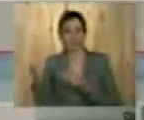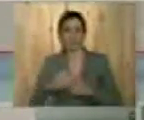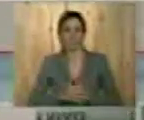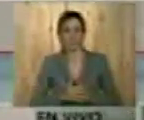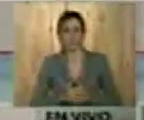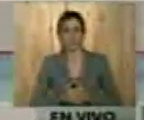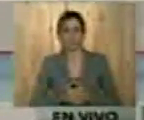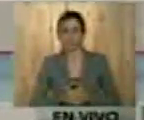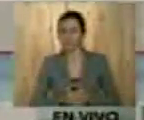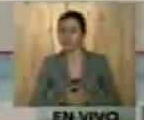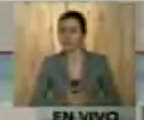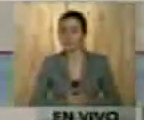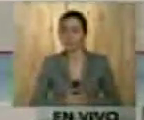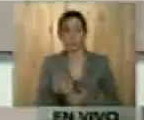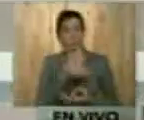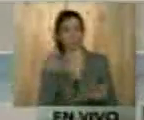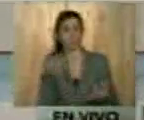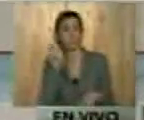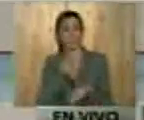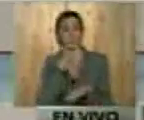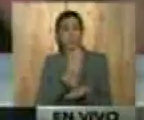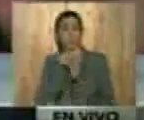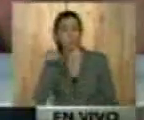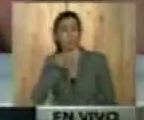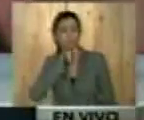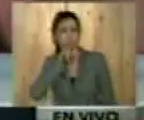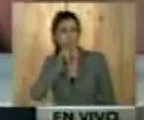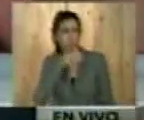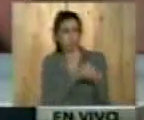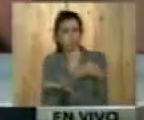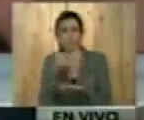una brillante intervención hoy en el seno